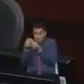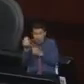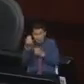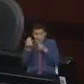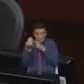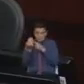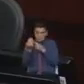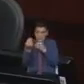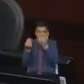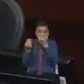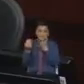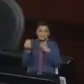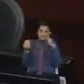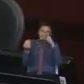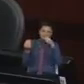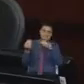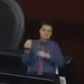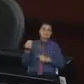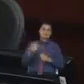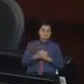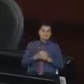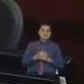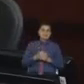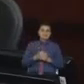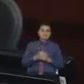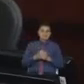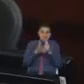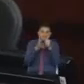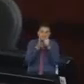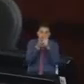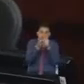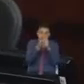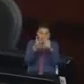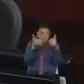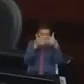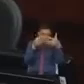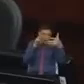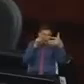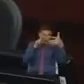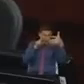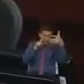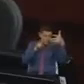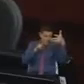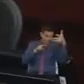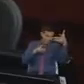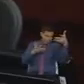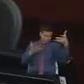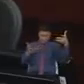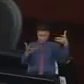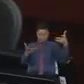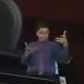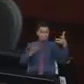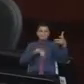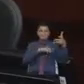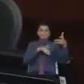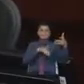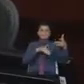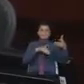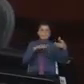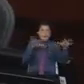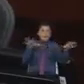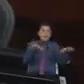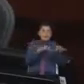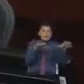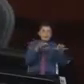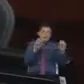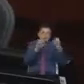En ninguna parte del informe, señores, está que los hechos violentos por parte de la guerrilla